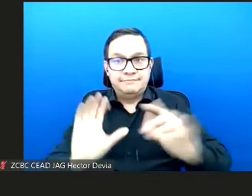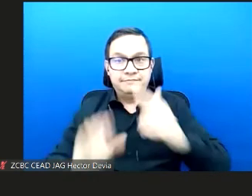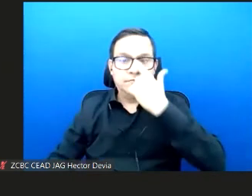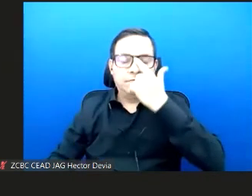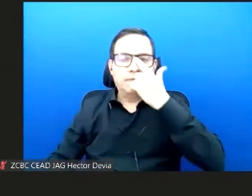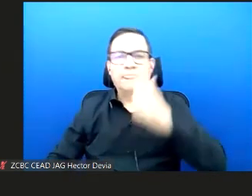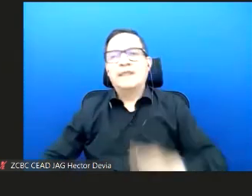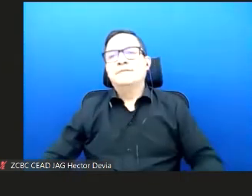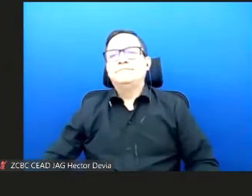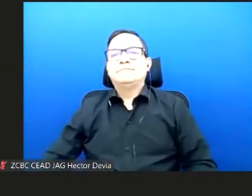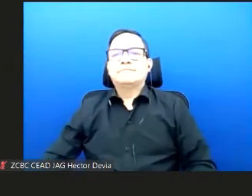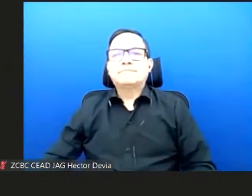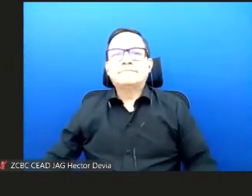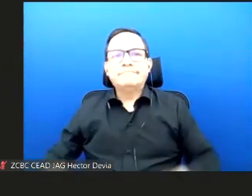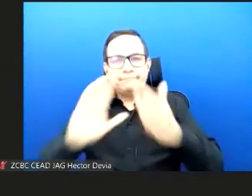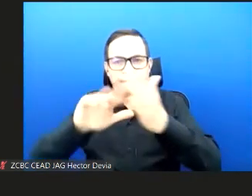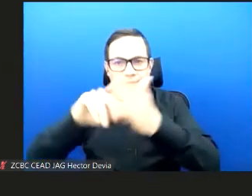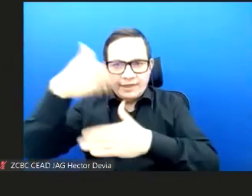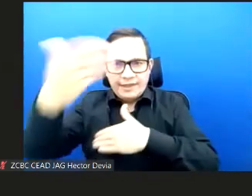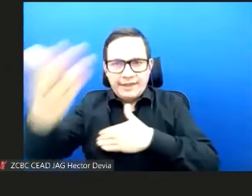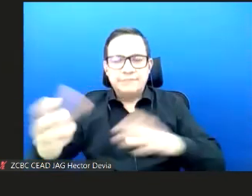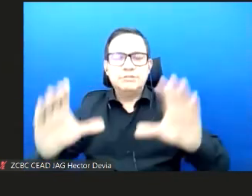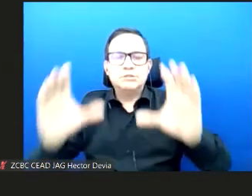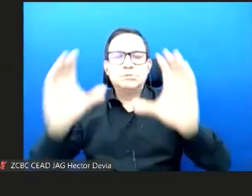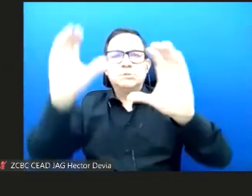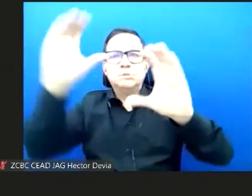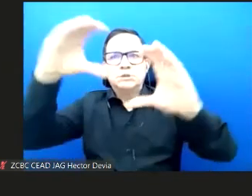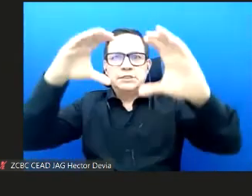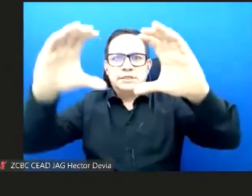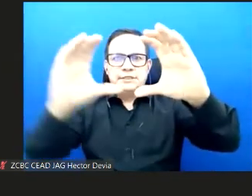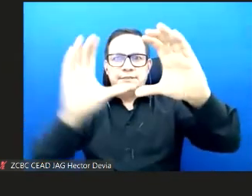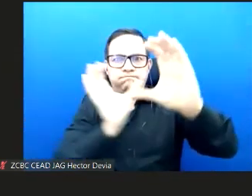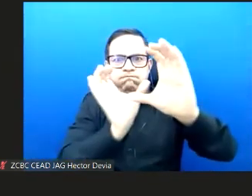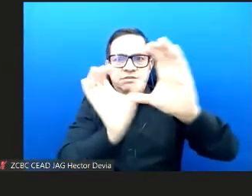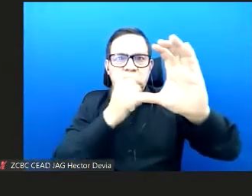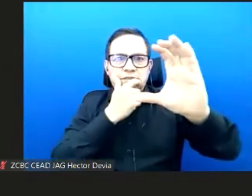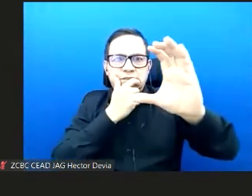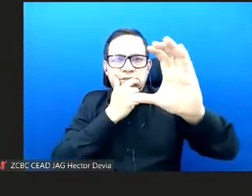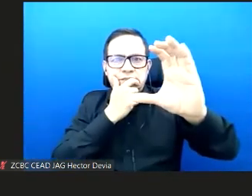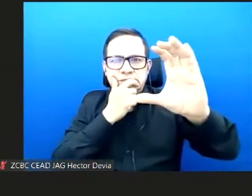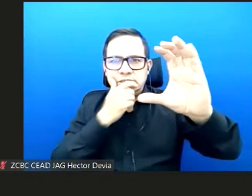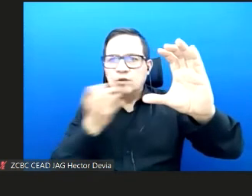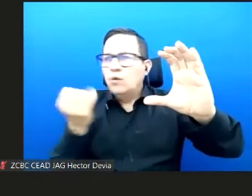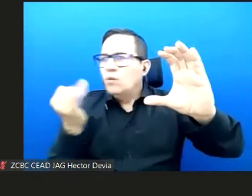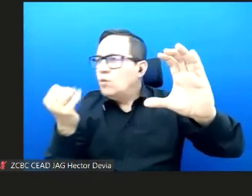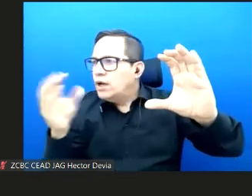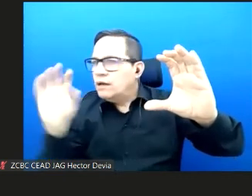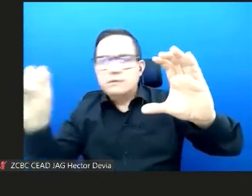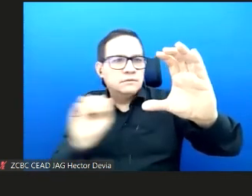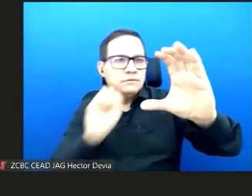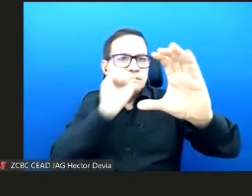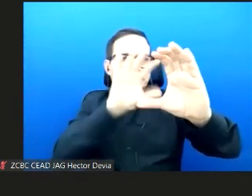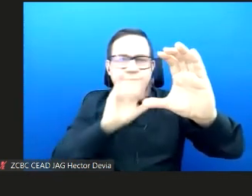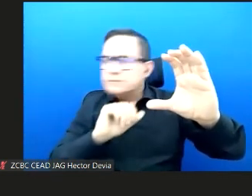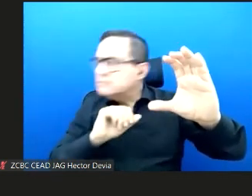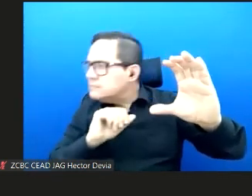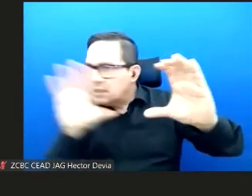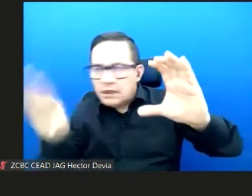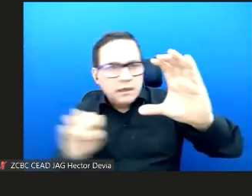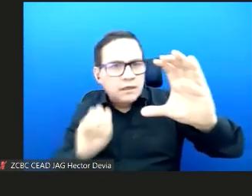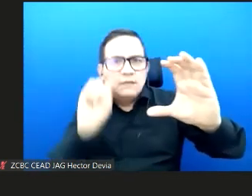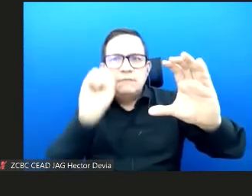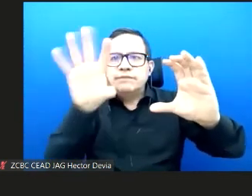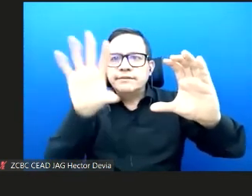Y posteriormente vamos a ir a colocar los datos que nos están dando en el diagrama de